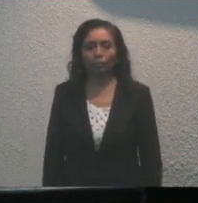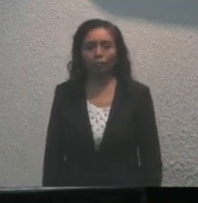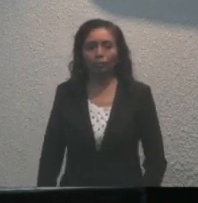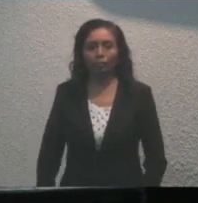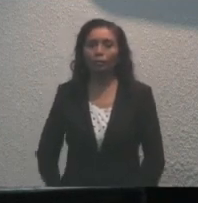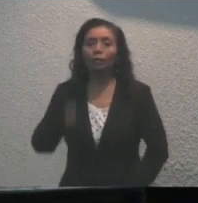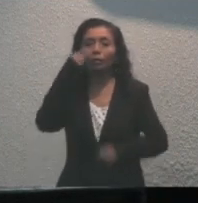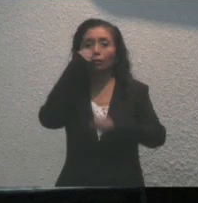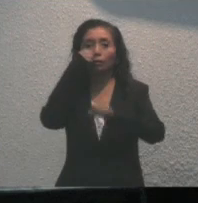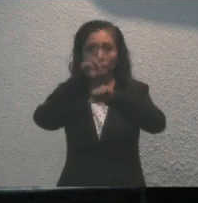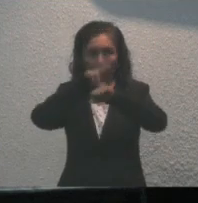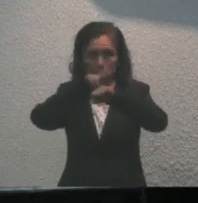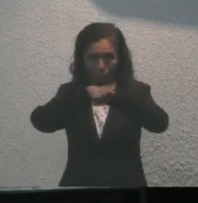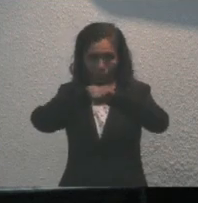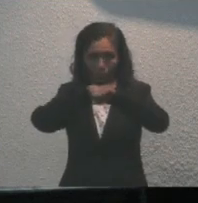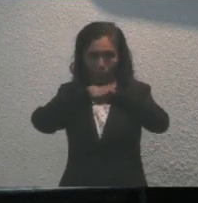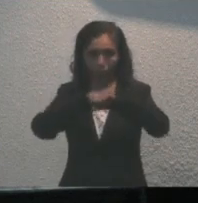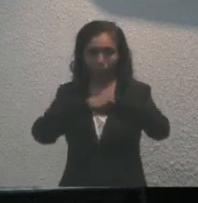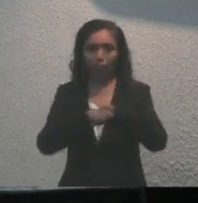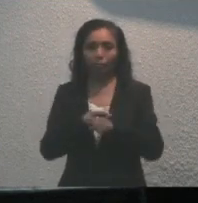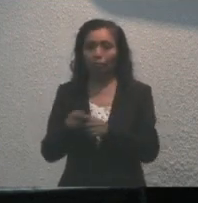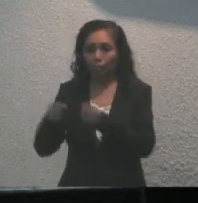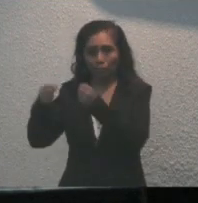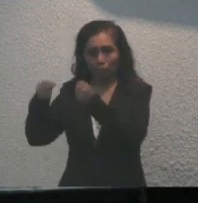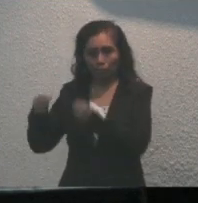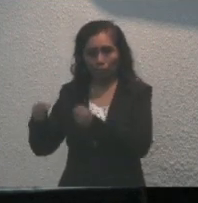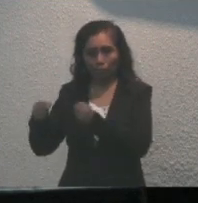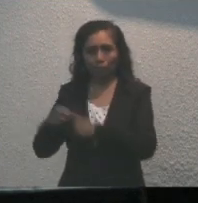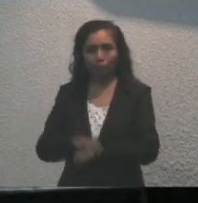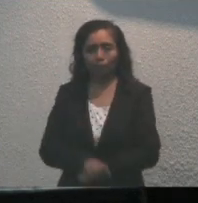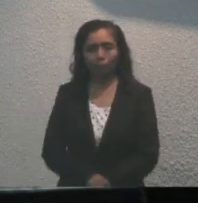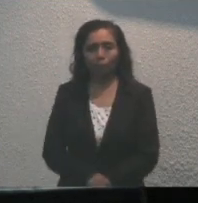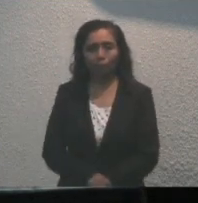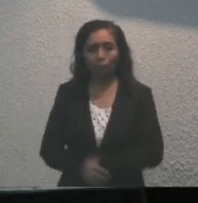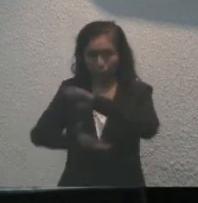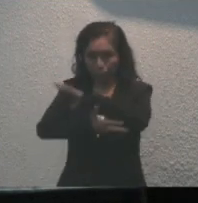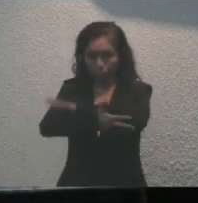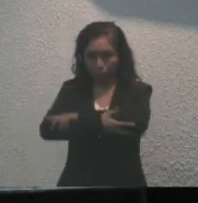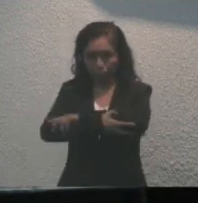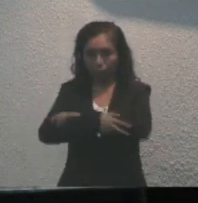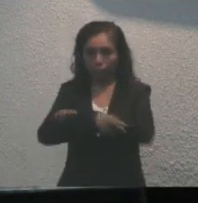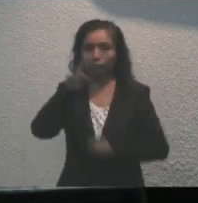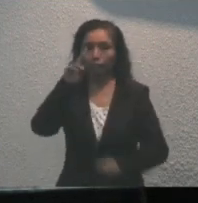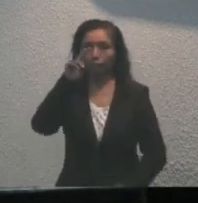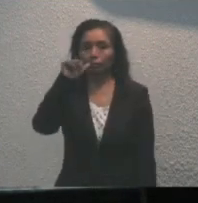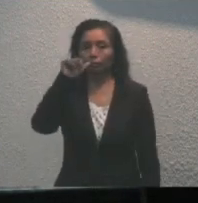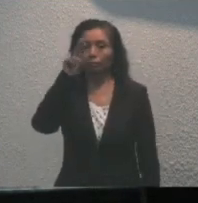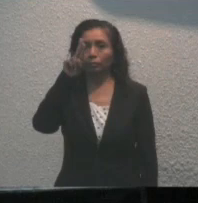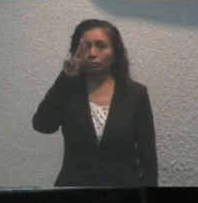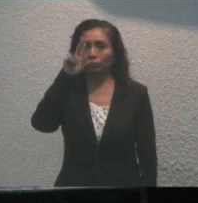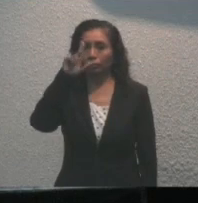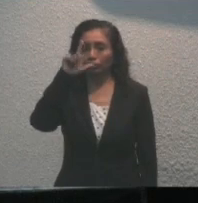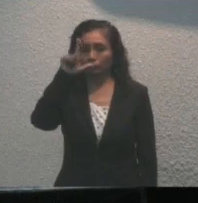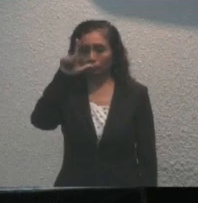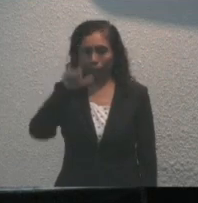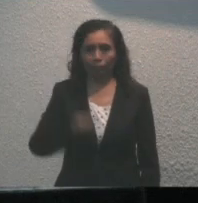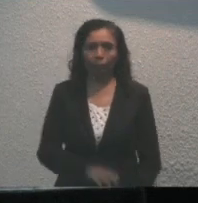al secretario de Seguridad Pública de Solidaridad, Raúl Alberto Tacinari